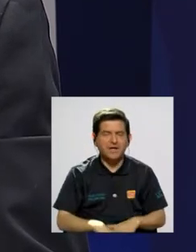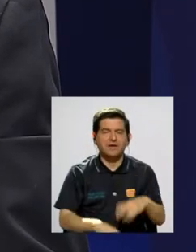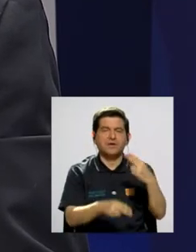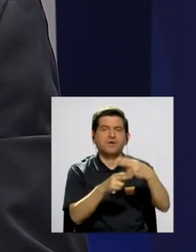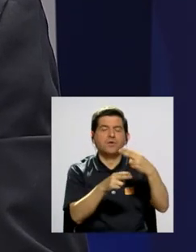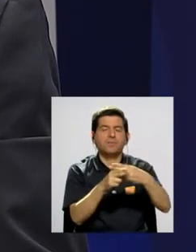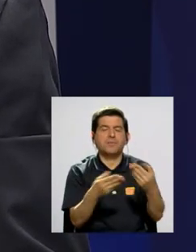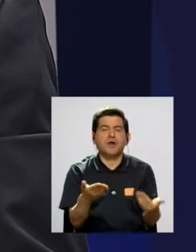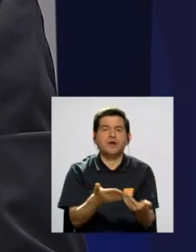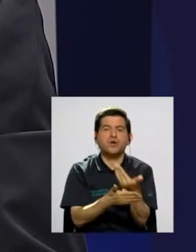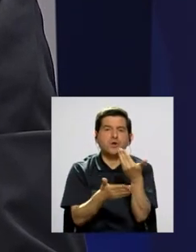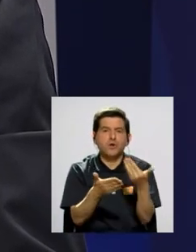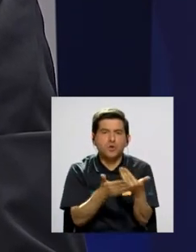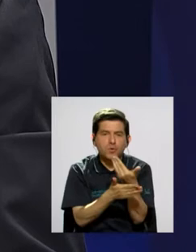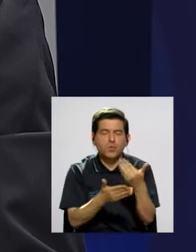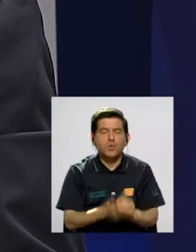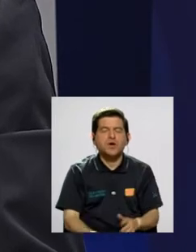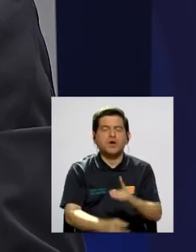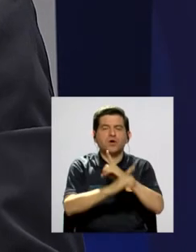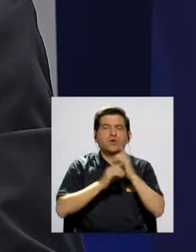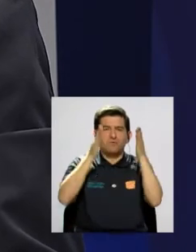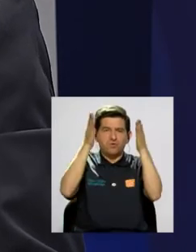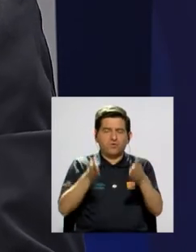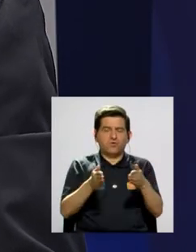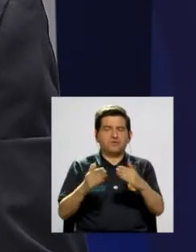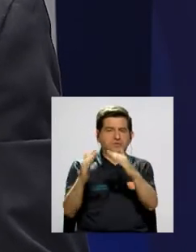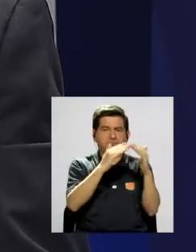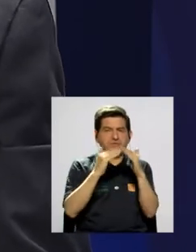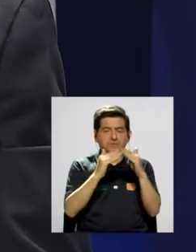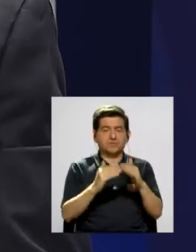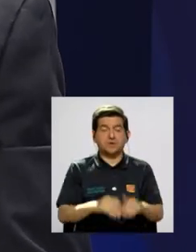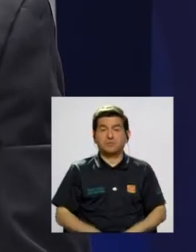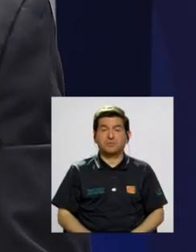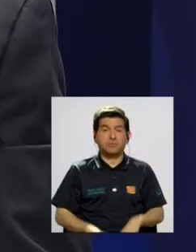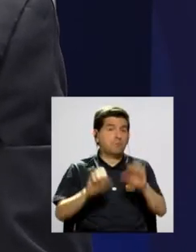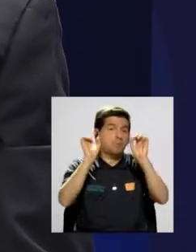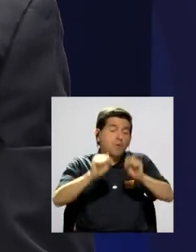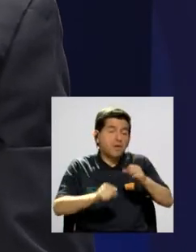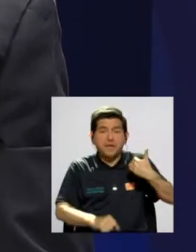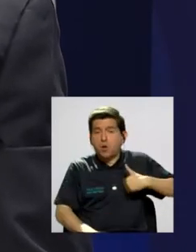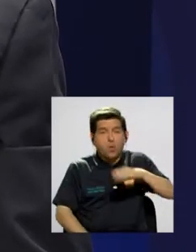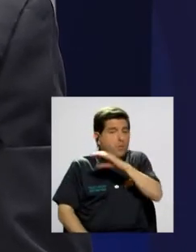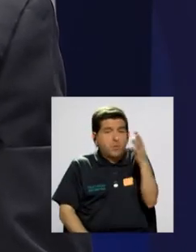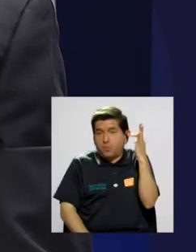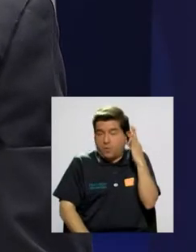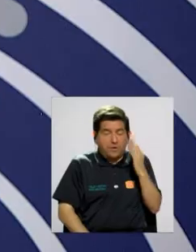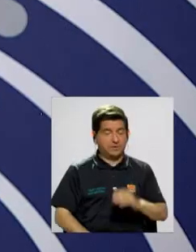nombramiento del nuevo o nueva defensora de los habitantes. Entonces, y